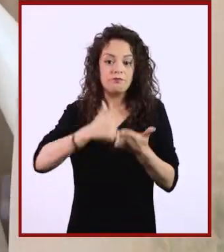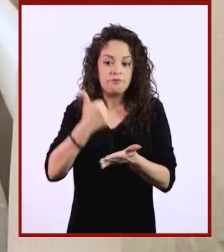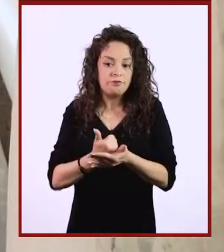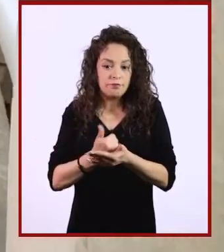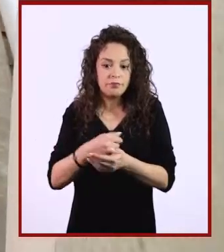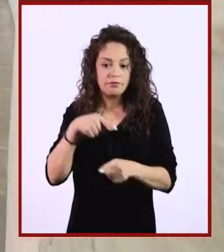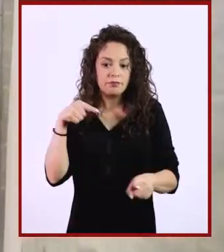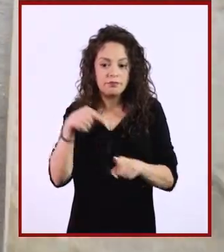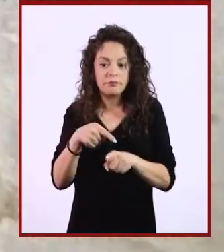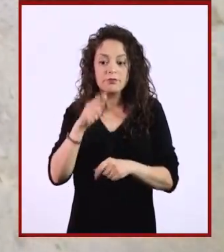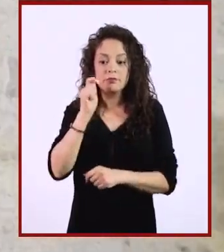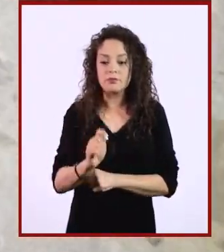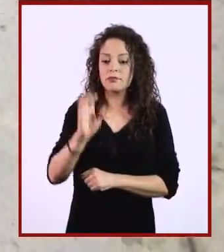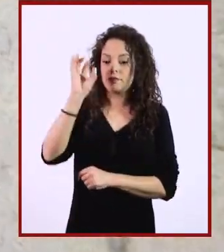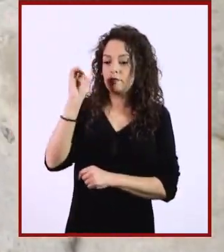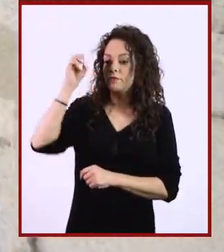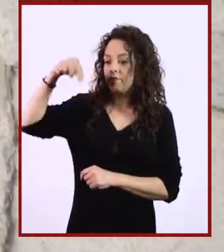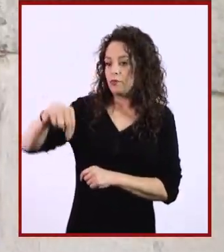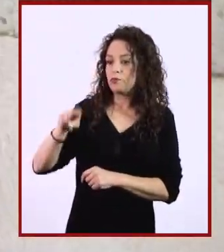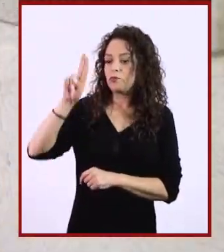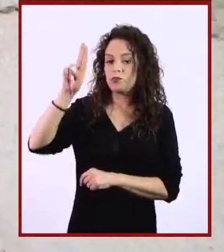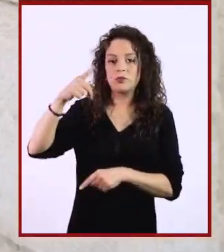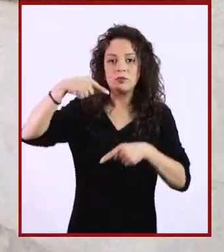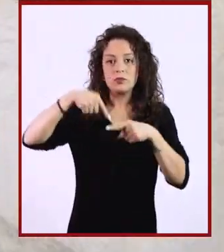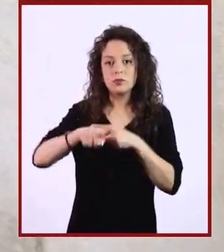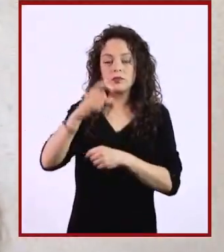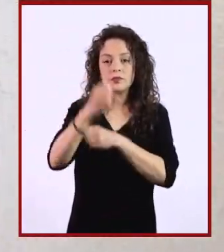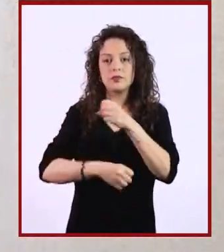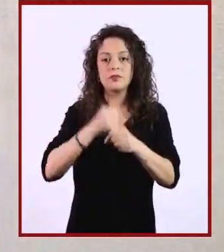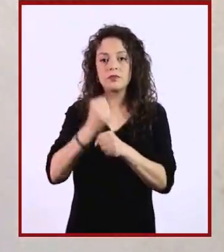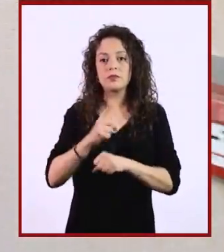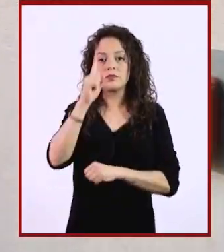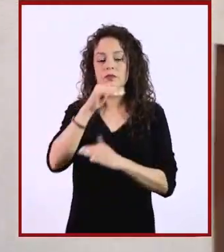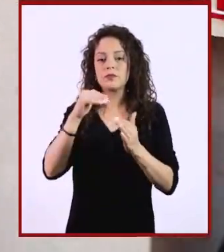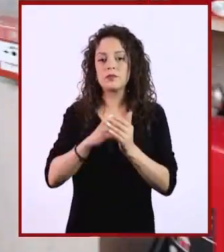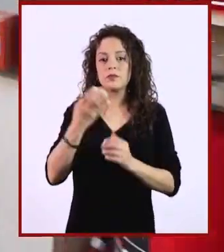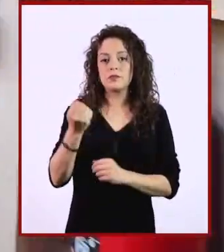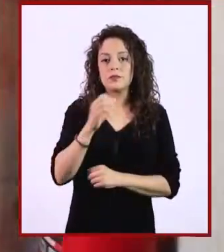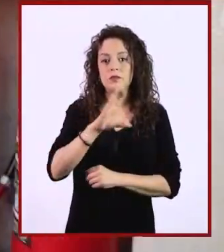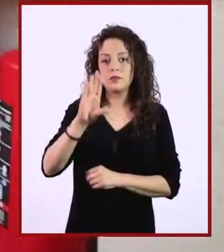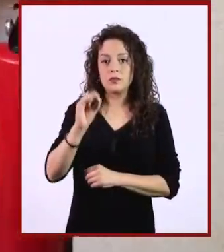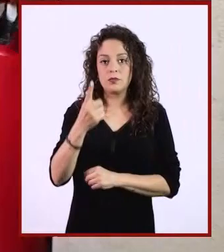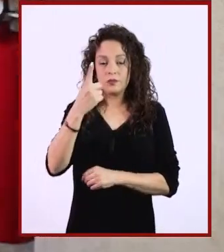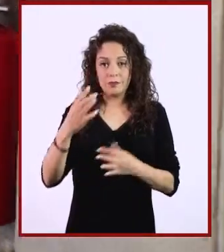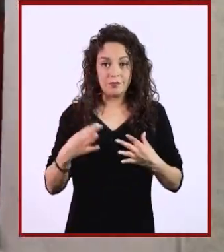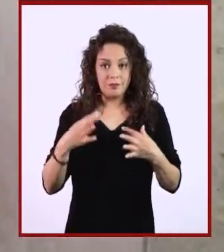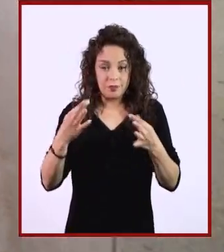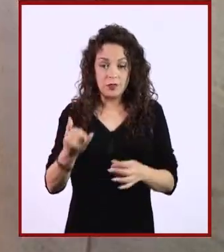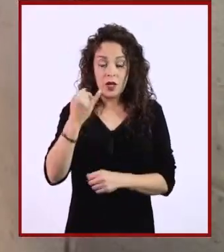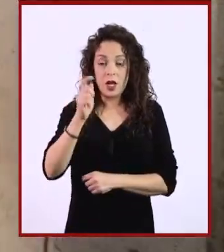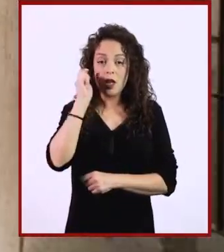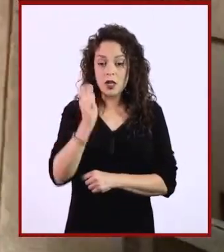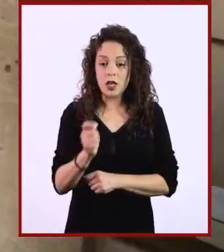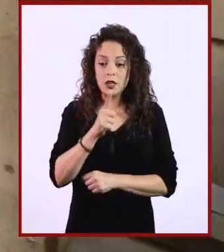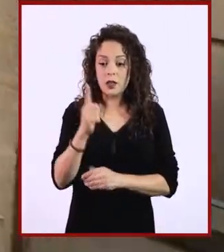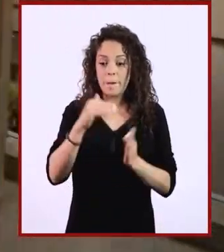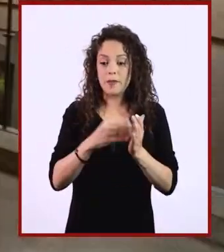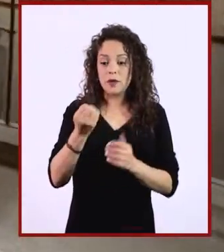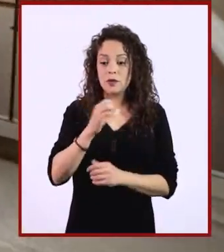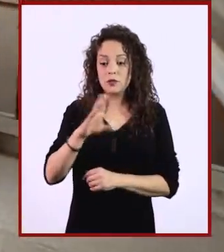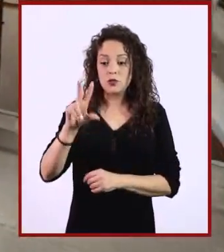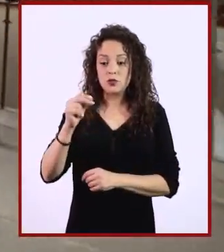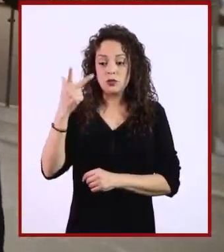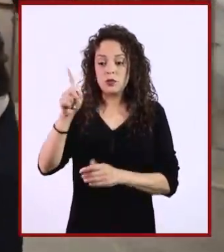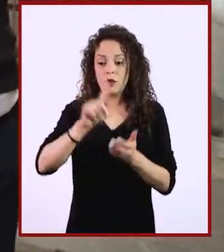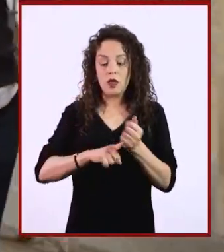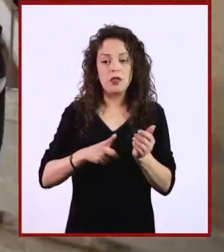de la Organización de las Naciones Unidas en 1945 y la Declaración Universal de los Derechos Humanos de